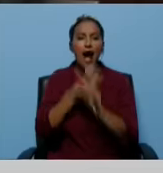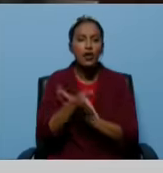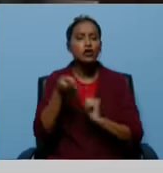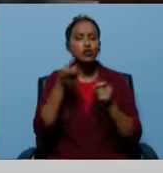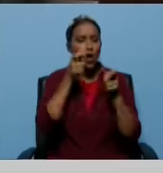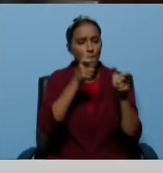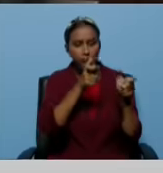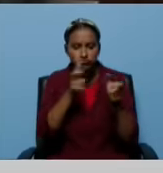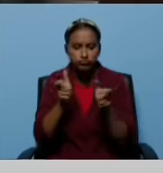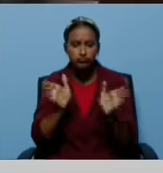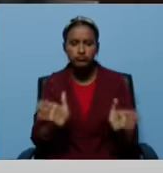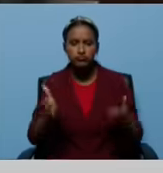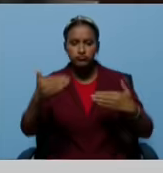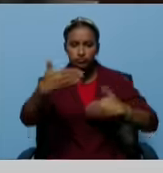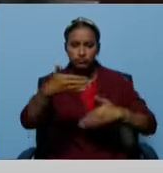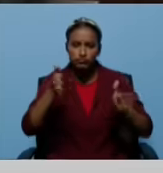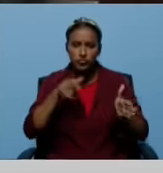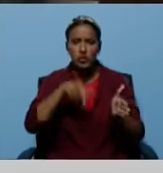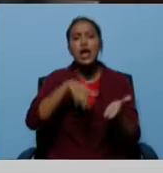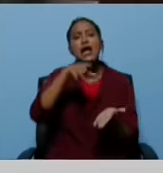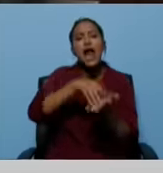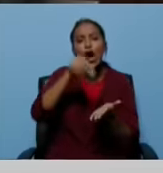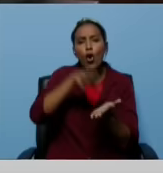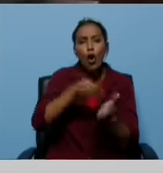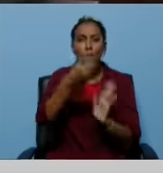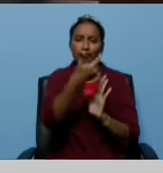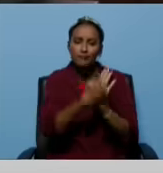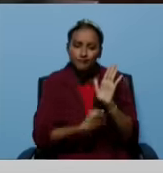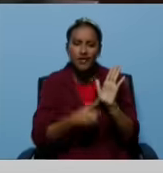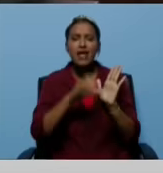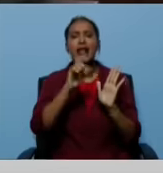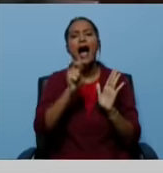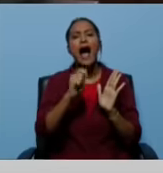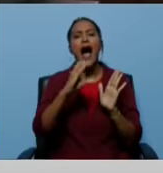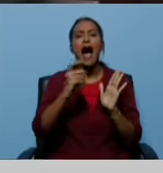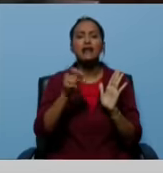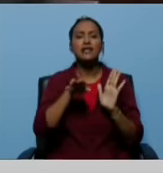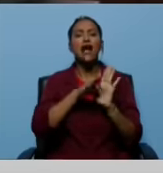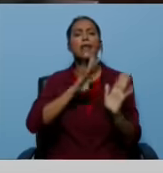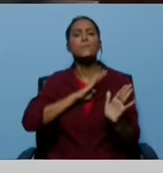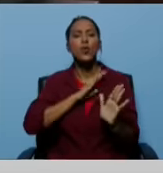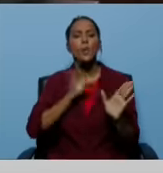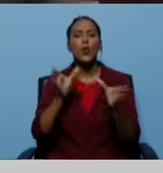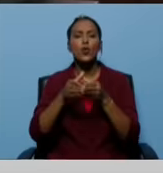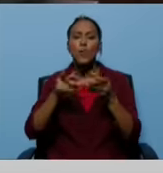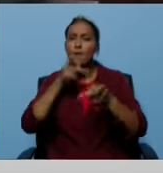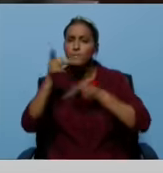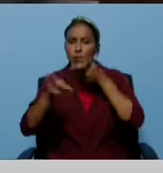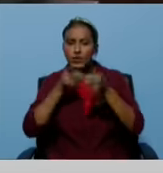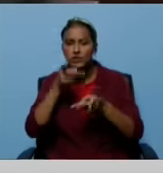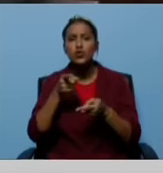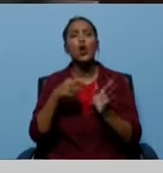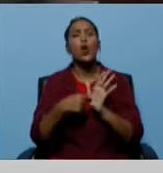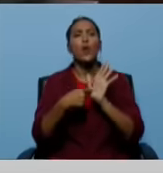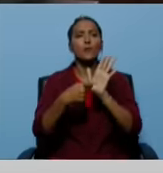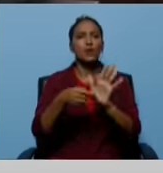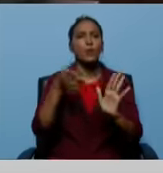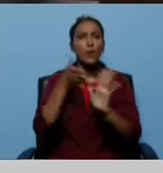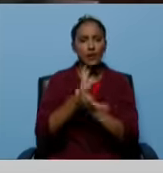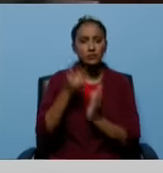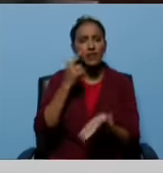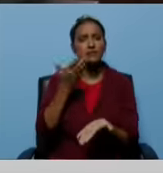las copias de las actas de escrutinio que corresponden a sus partidos políticos, como consta en audio, video y actas de